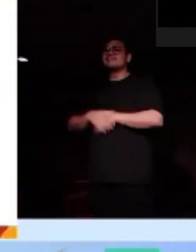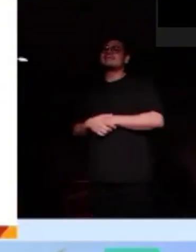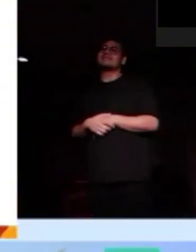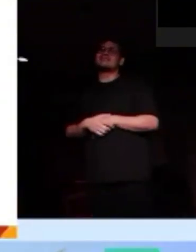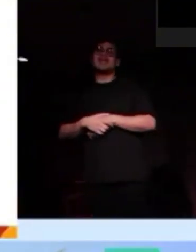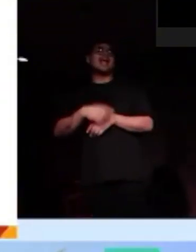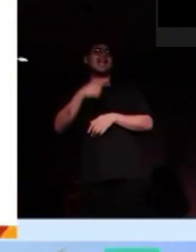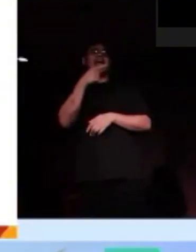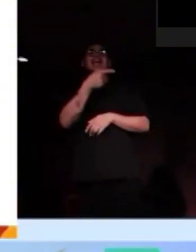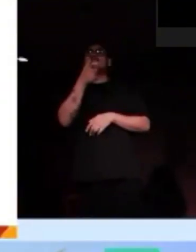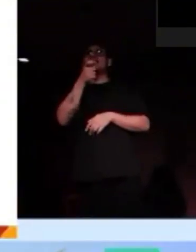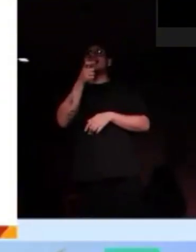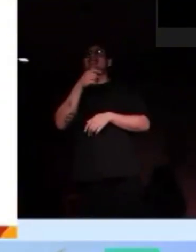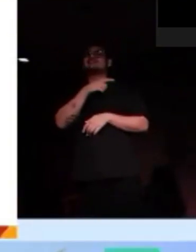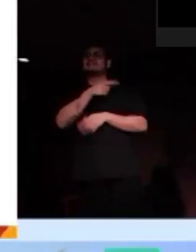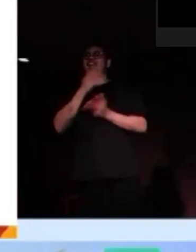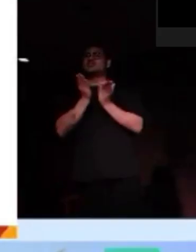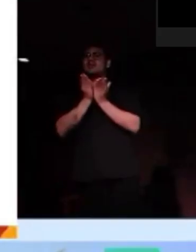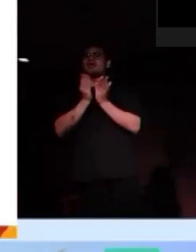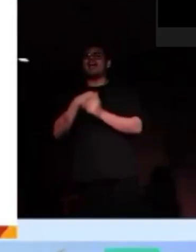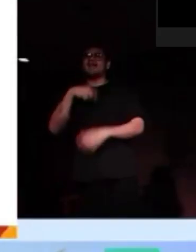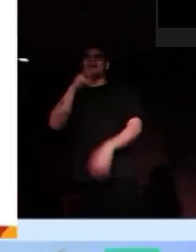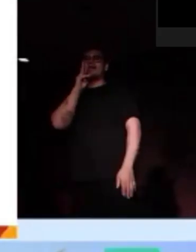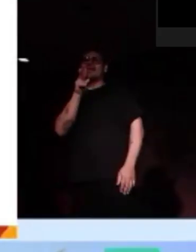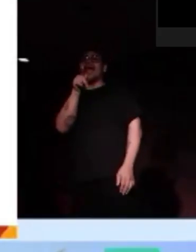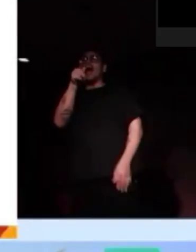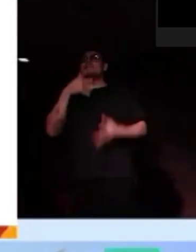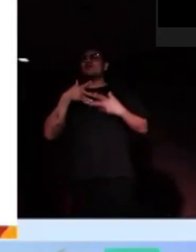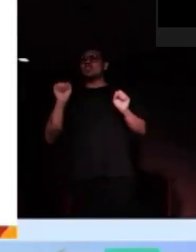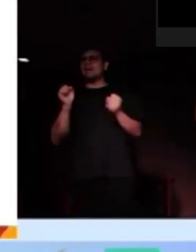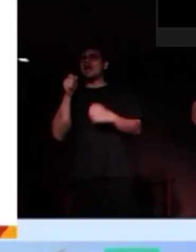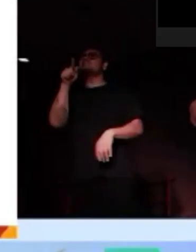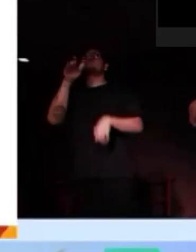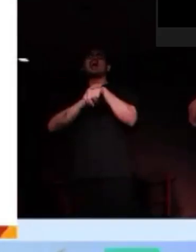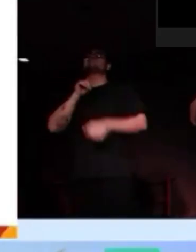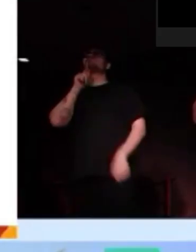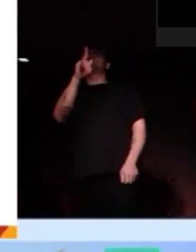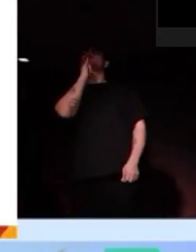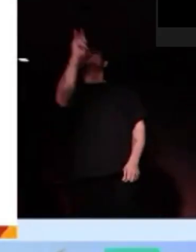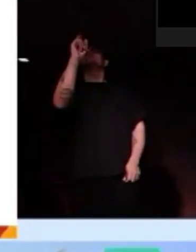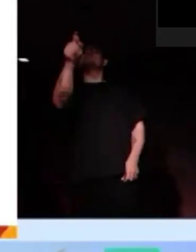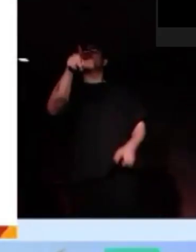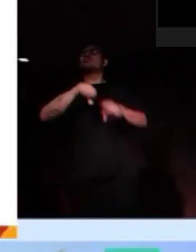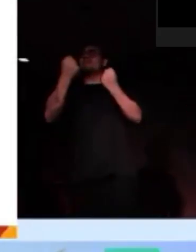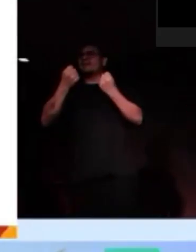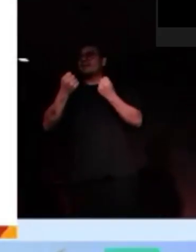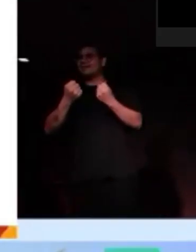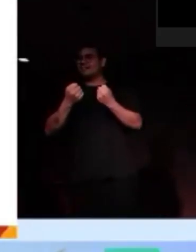la culpable. Ella, porque era la profesora que no les caía muy bien. Entonces, ella fue la culpable.